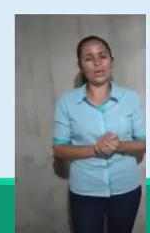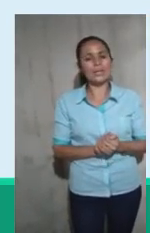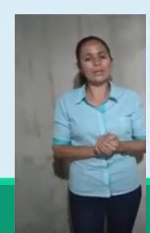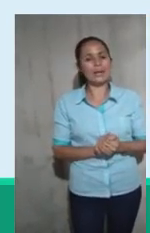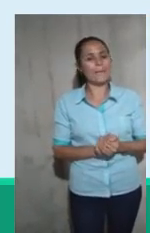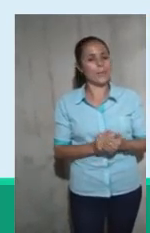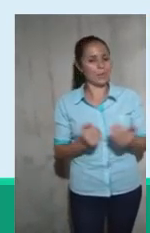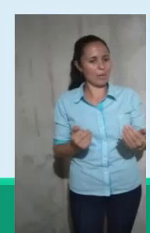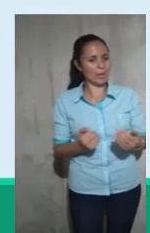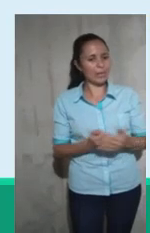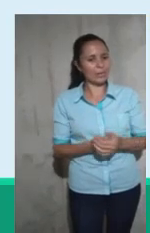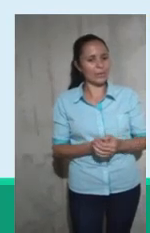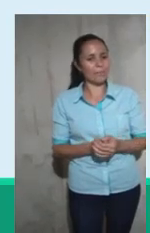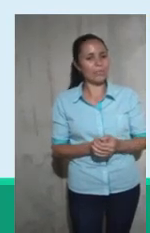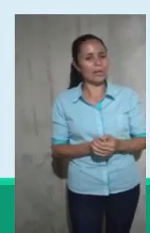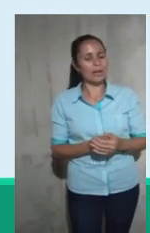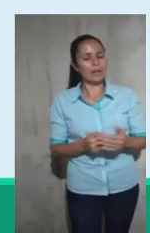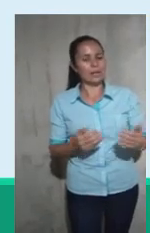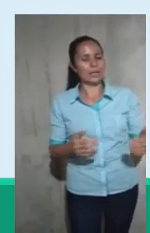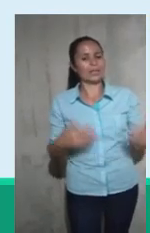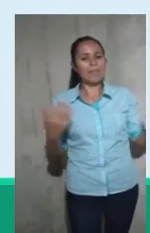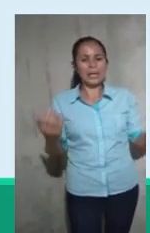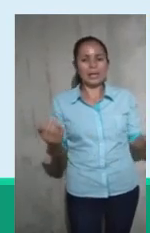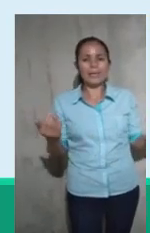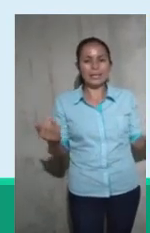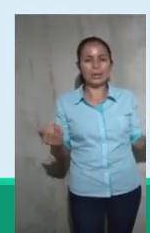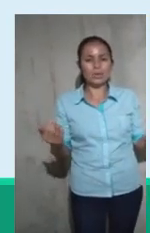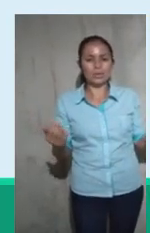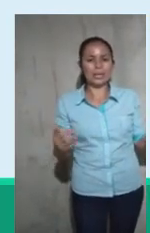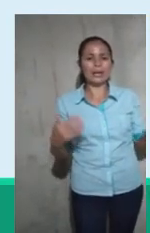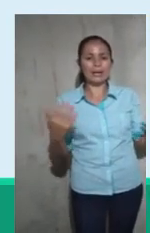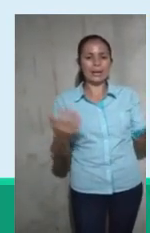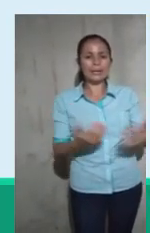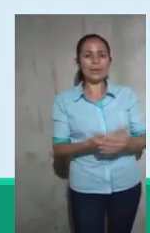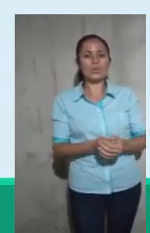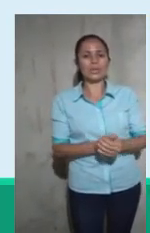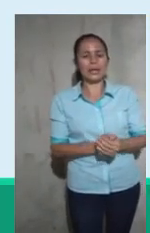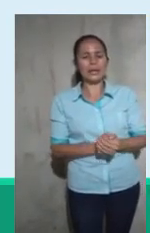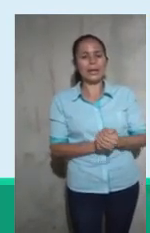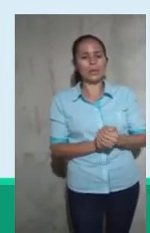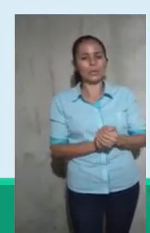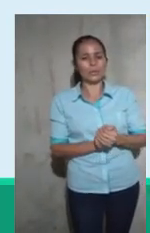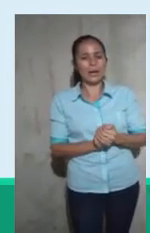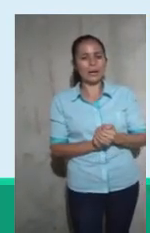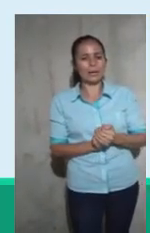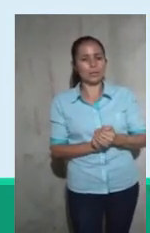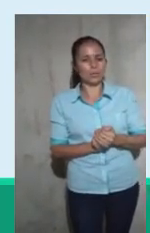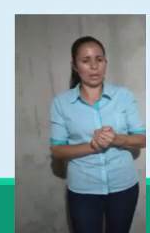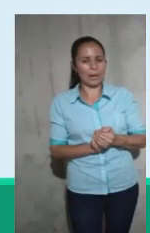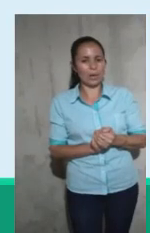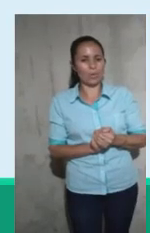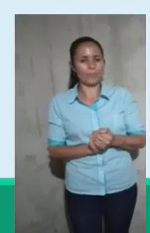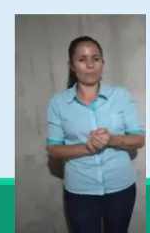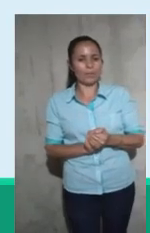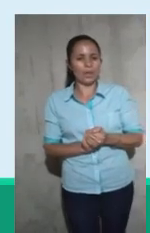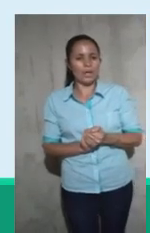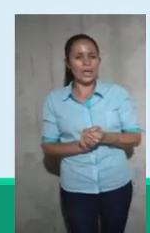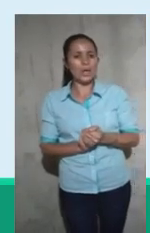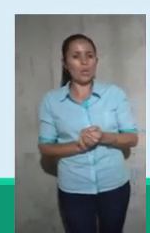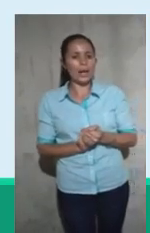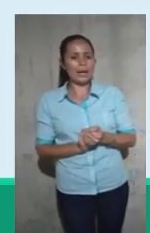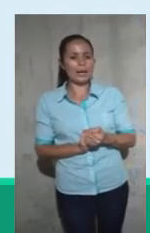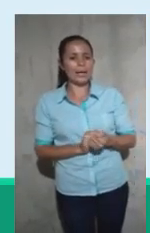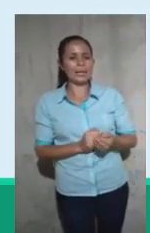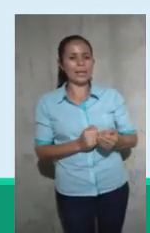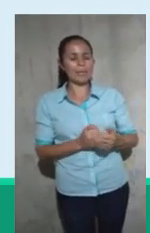que escogiste previamente. De esta manera vas a conocer qué te gustaría encontrar en tu trabajo